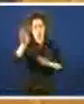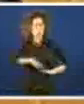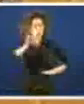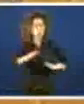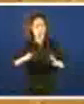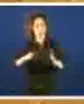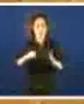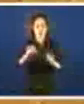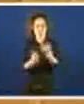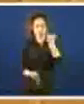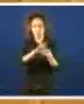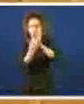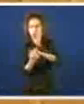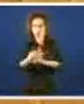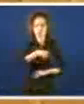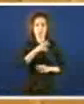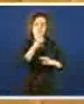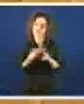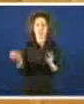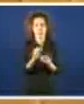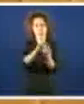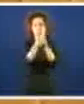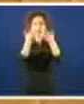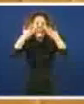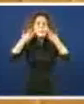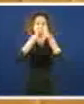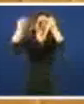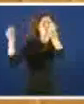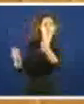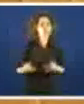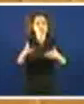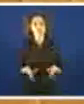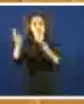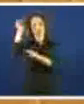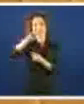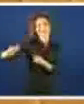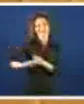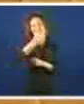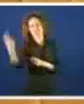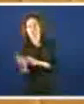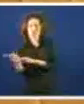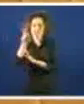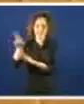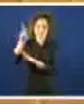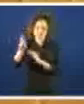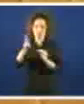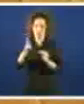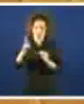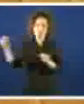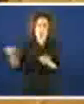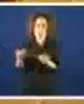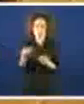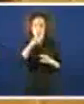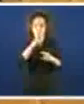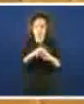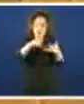descomposto. Por lo tanto, a unha creba democrática con esa segunda restauración borbónica En definitiva, como se pon de agora de manifesto, herdeira